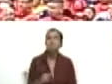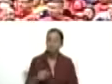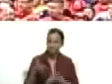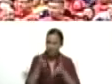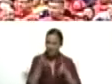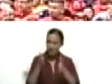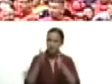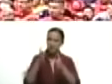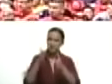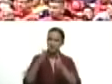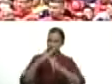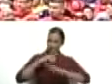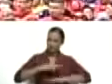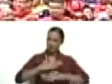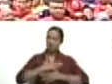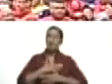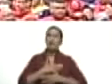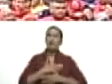Estamos, como yo lo digo,